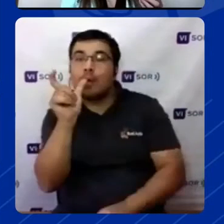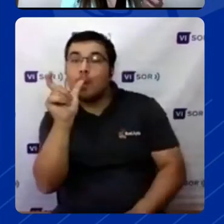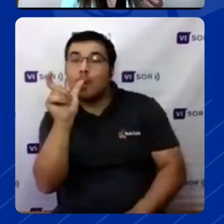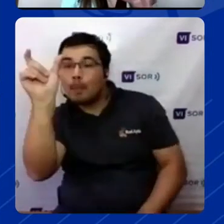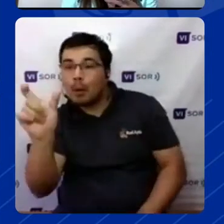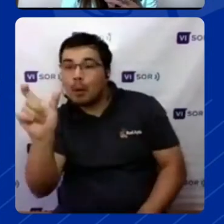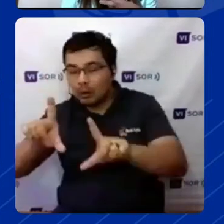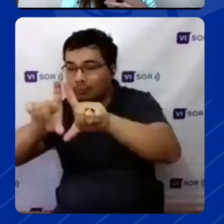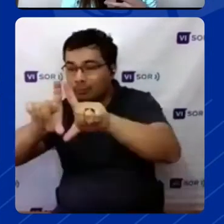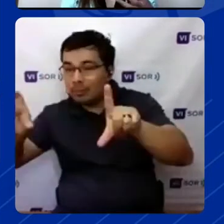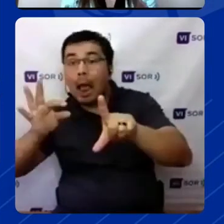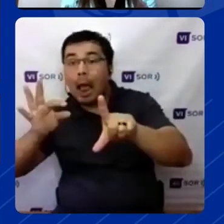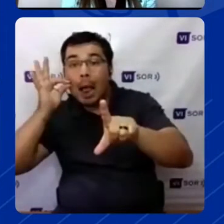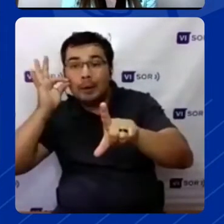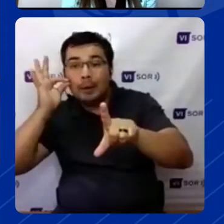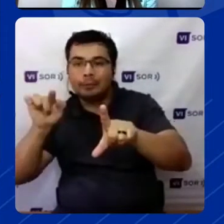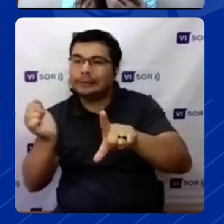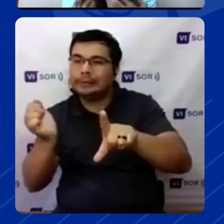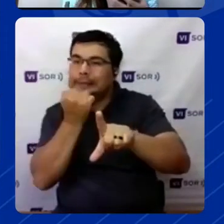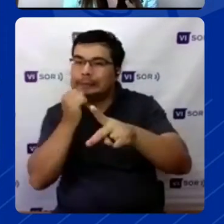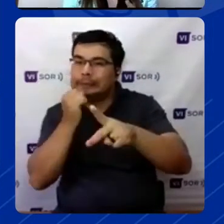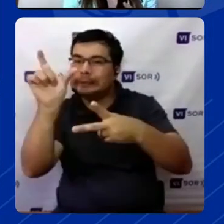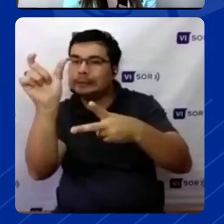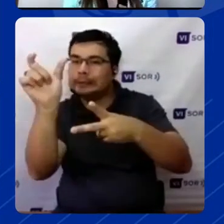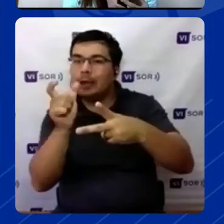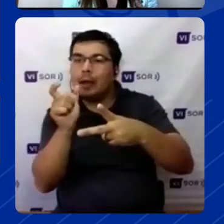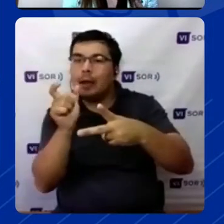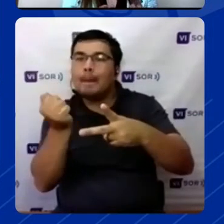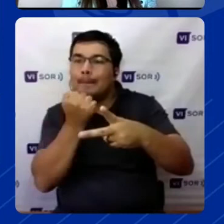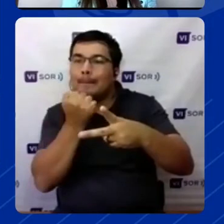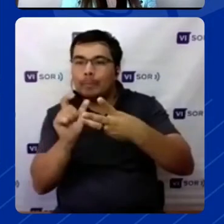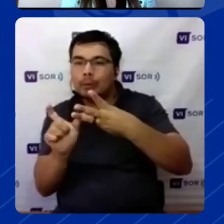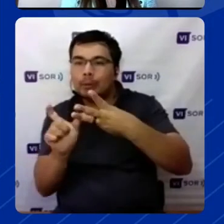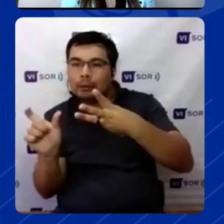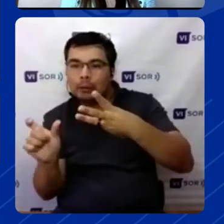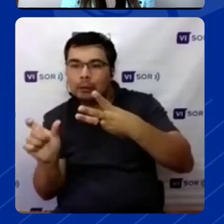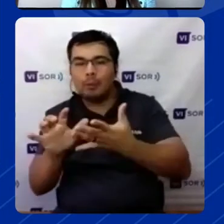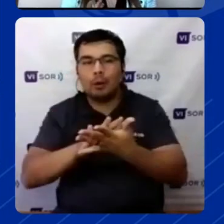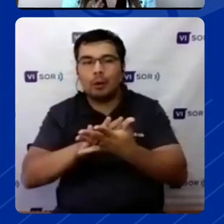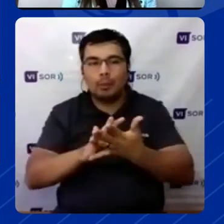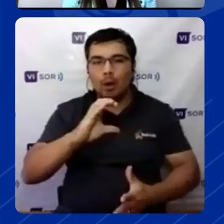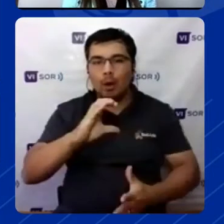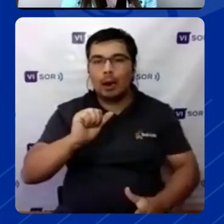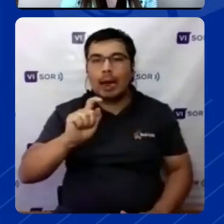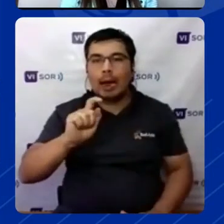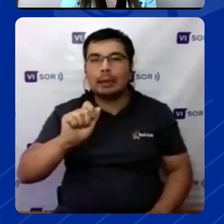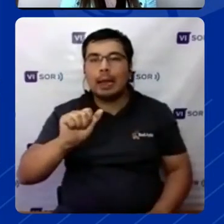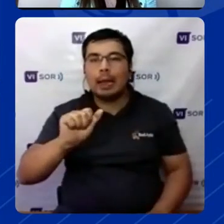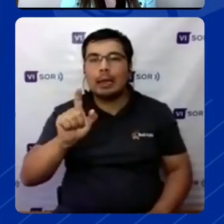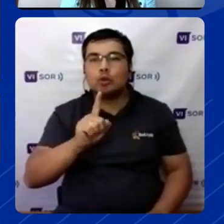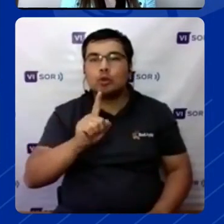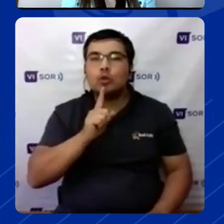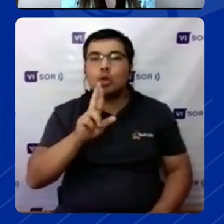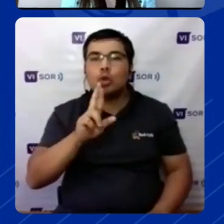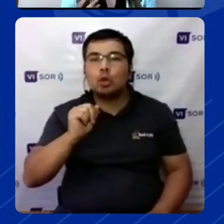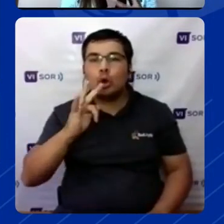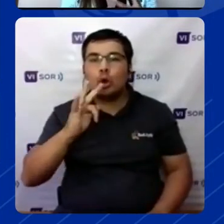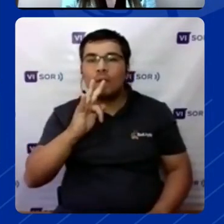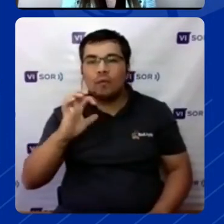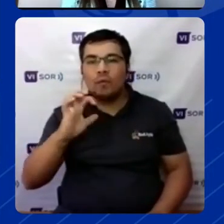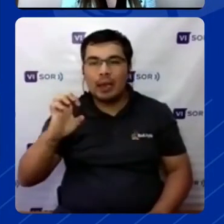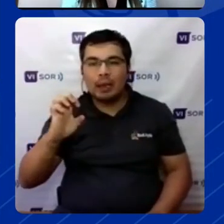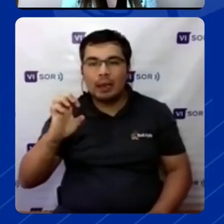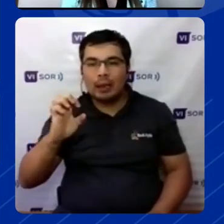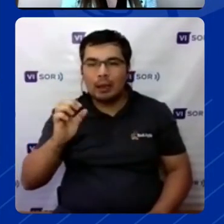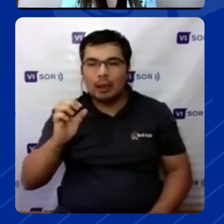rápido, cuando leímos, por ejemplo, una catástrofe es un problema grave para un país, el coronavirus es una catástrofe, la